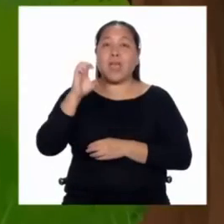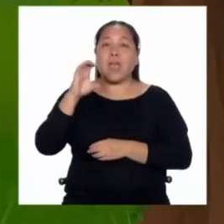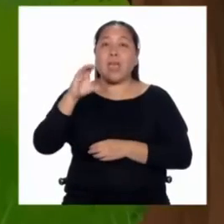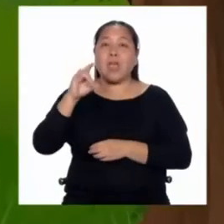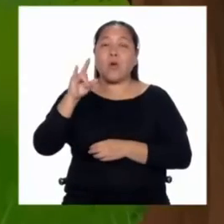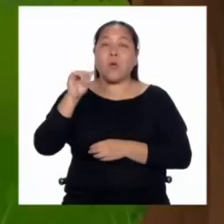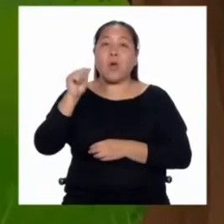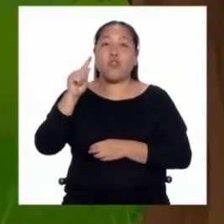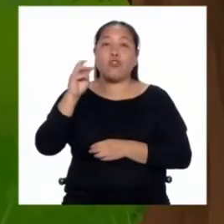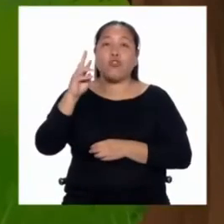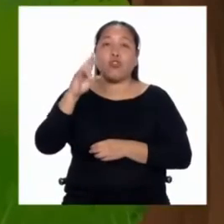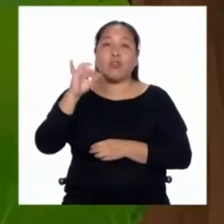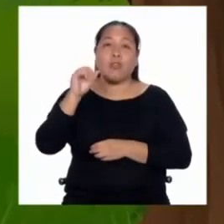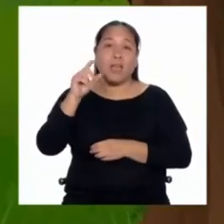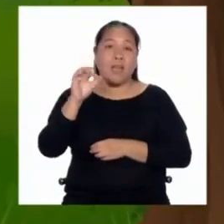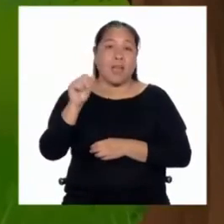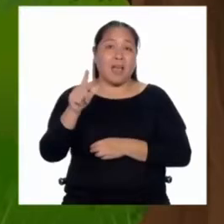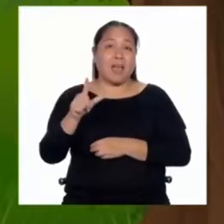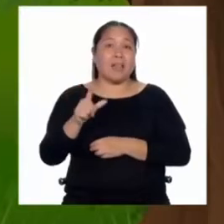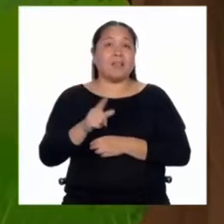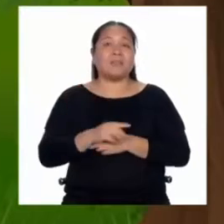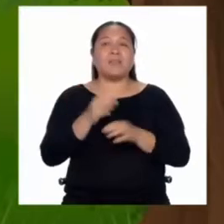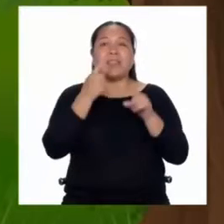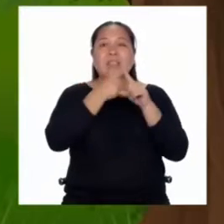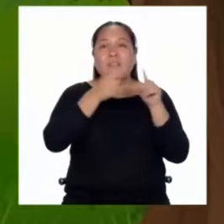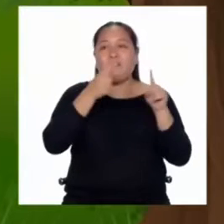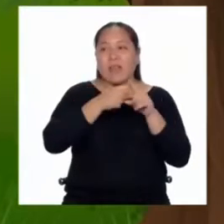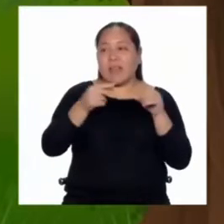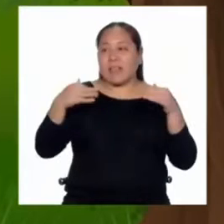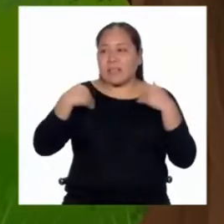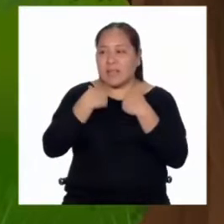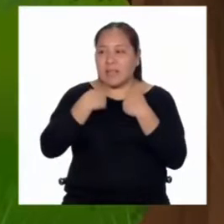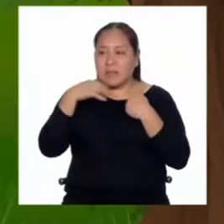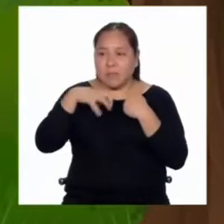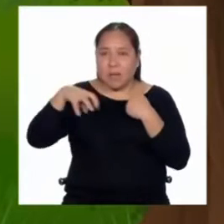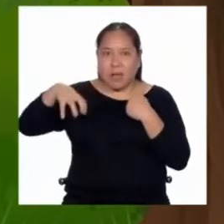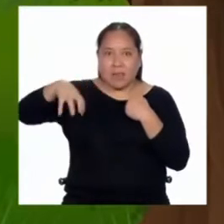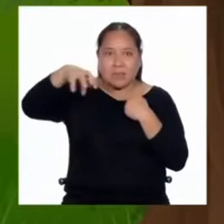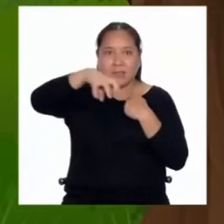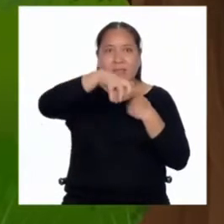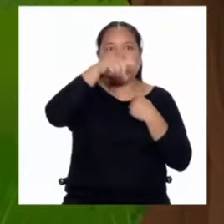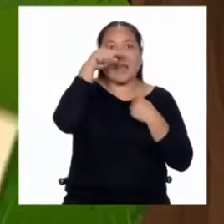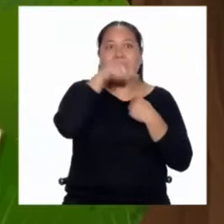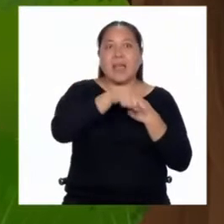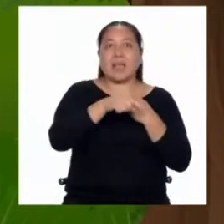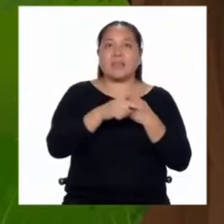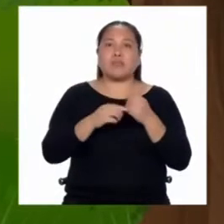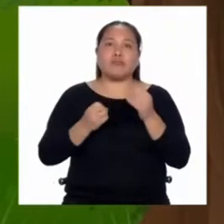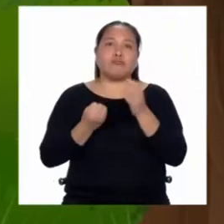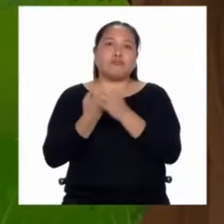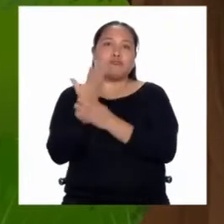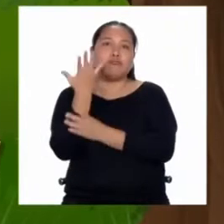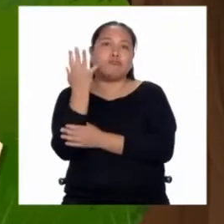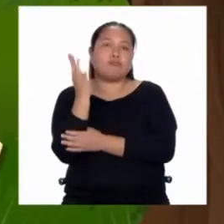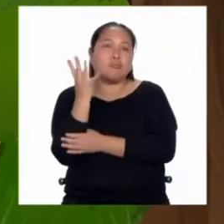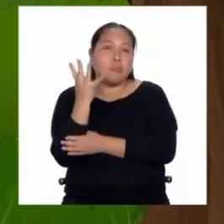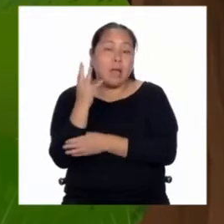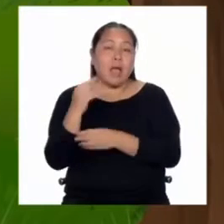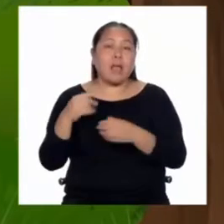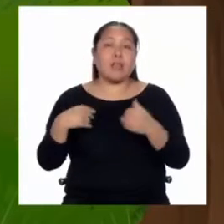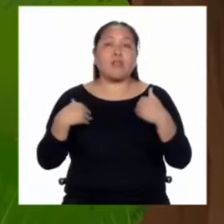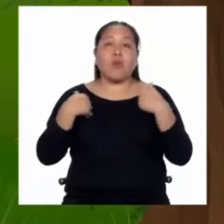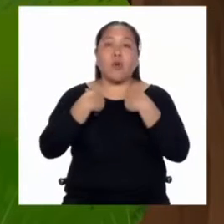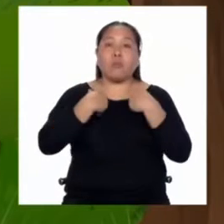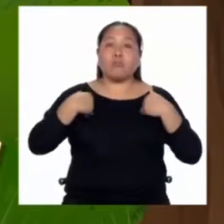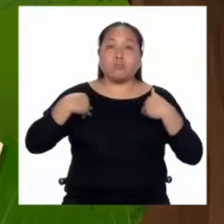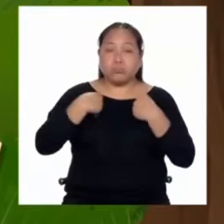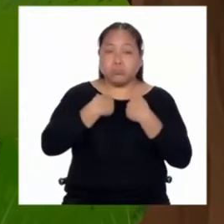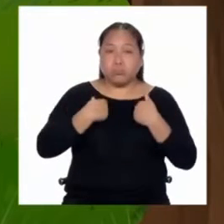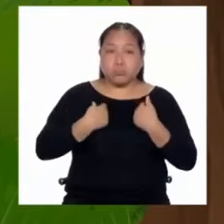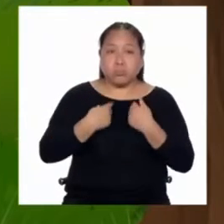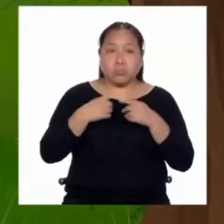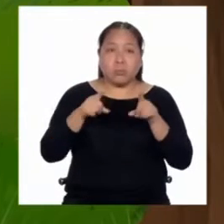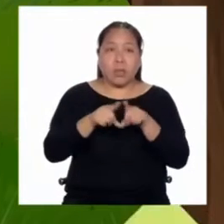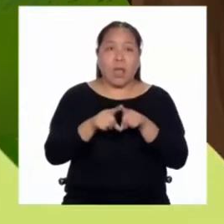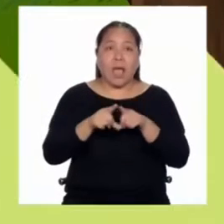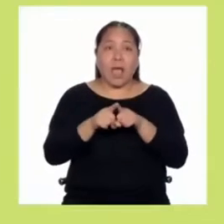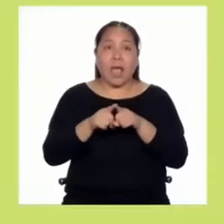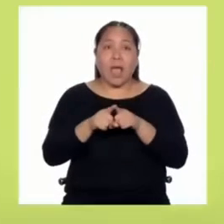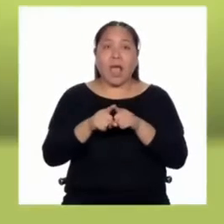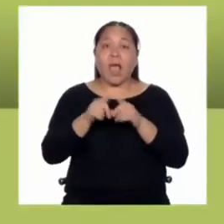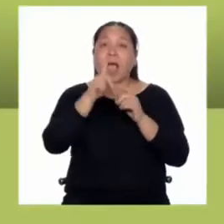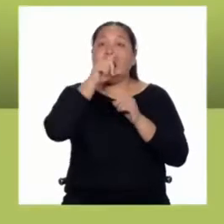se caracterizan por la infinidad de variedad de especies. Estas pueden ser vegetales o animales, sobre todo de aves e